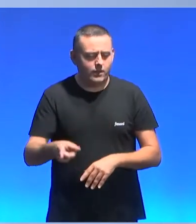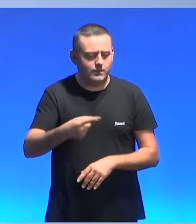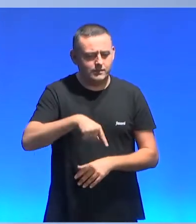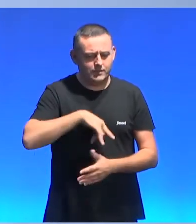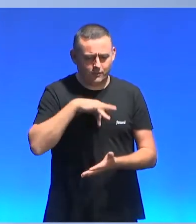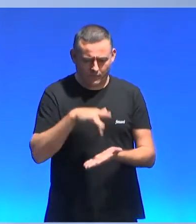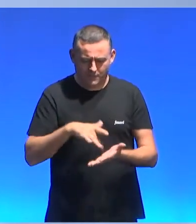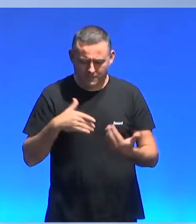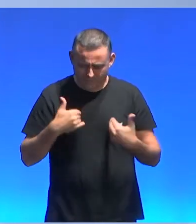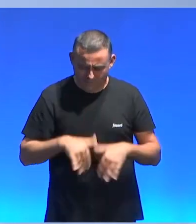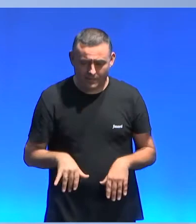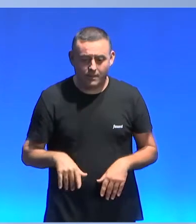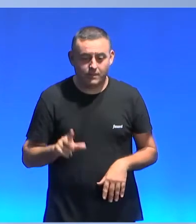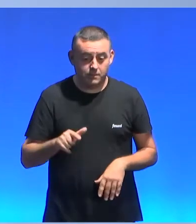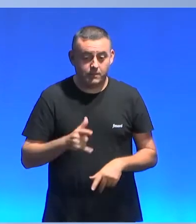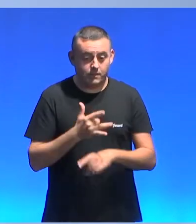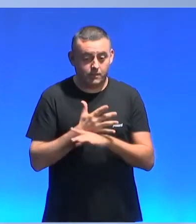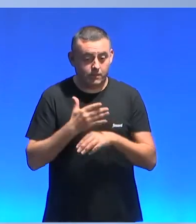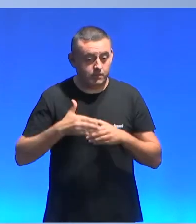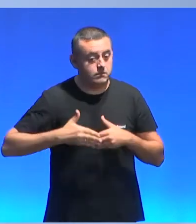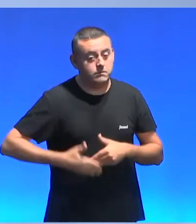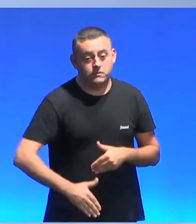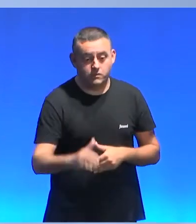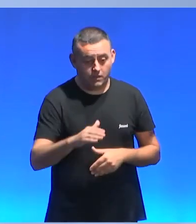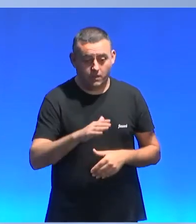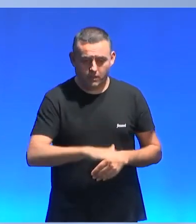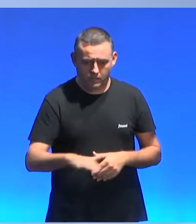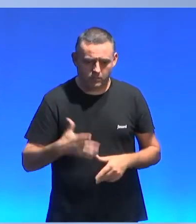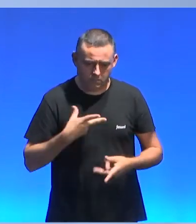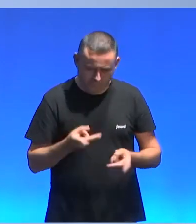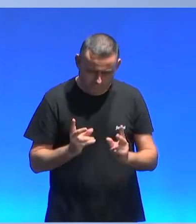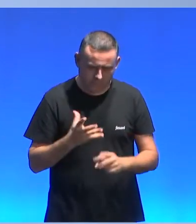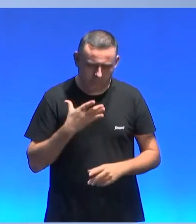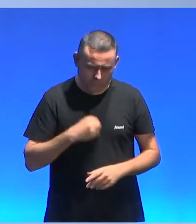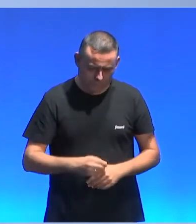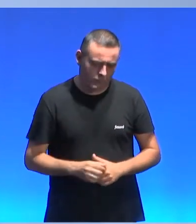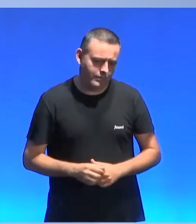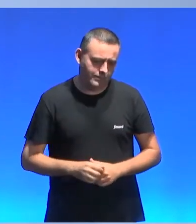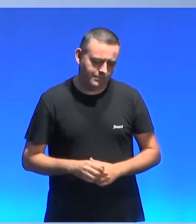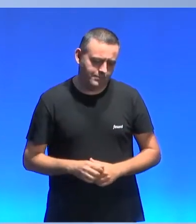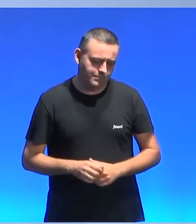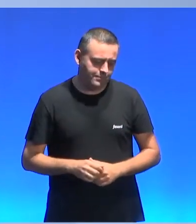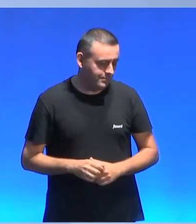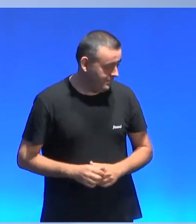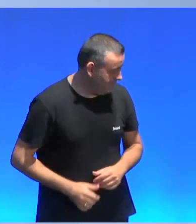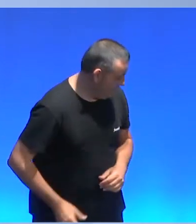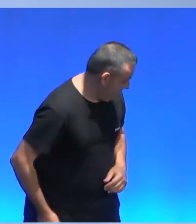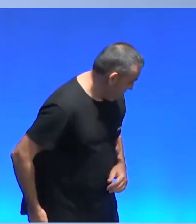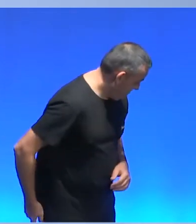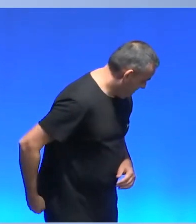los niños jugarán si lo permitimos. Muchas